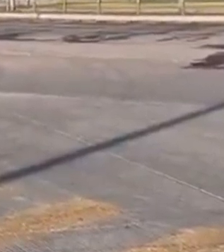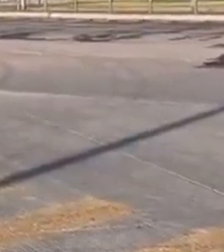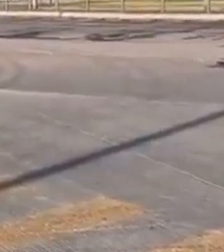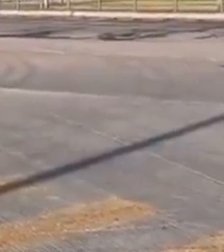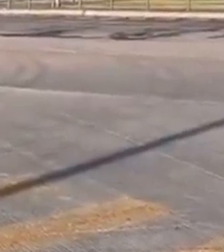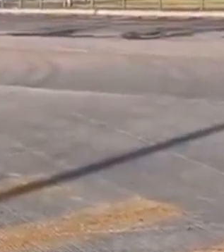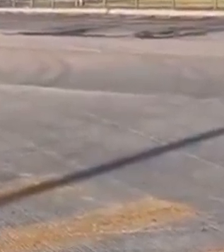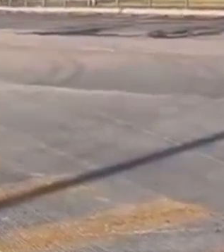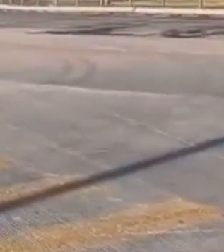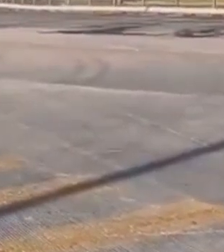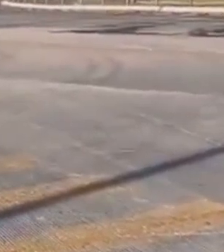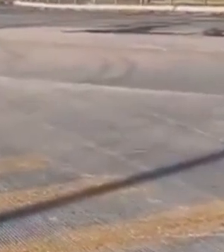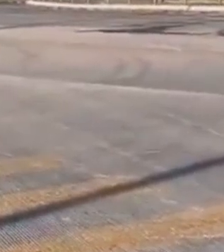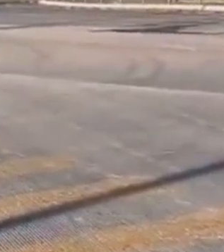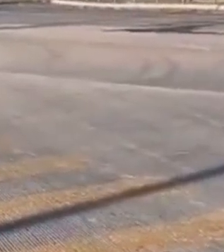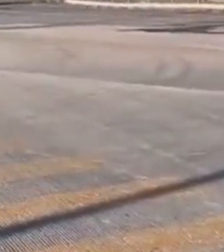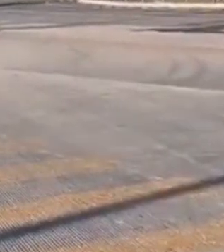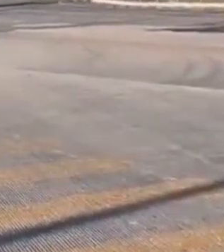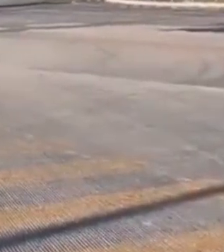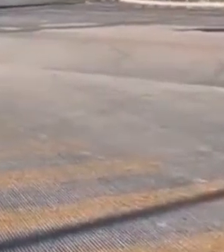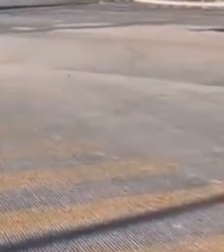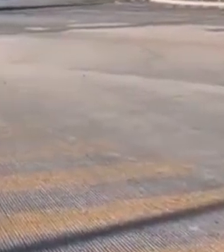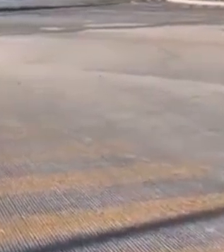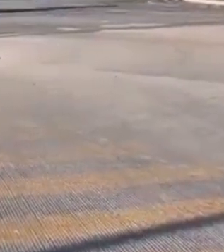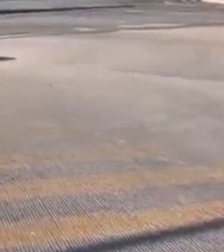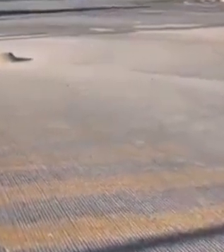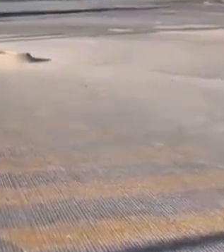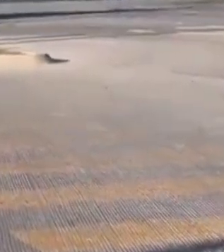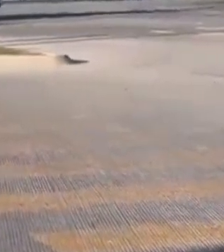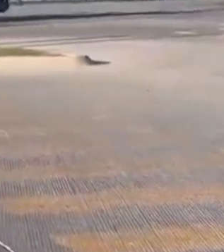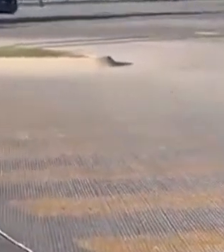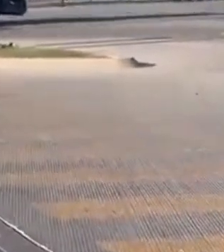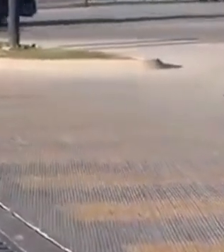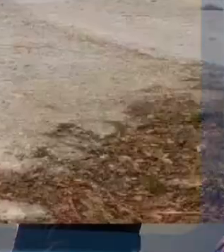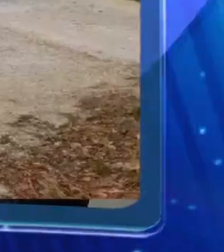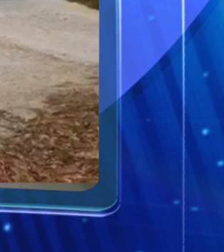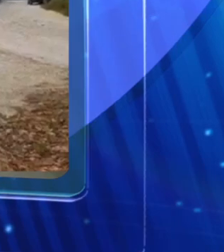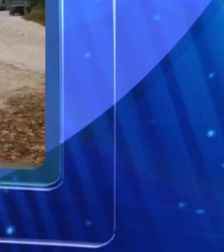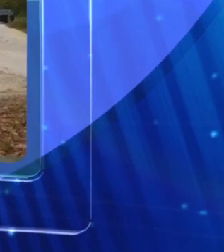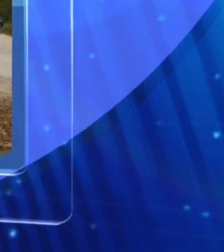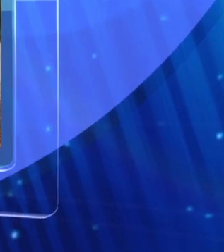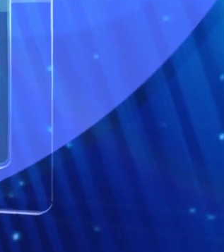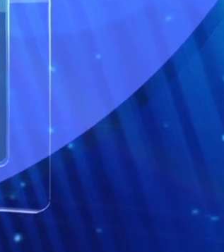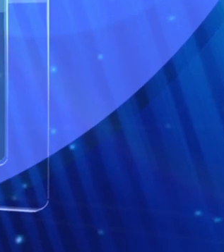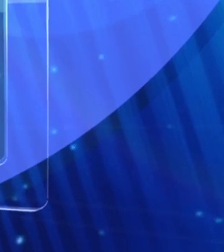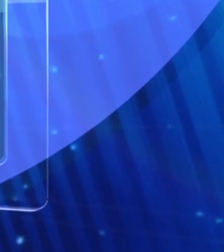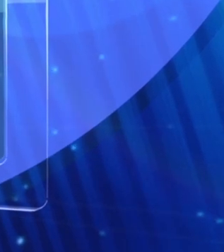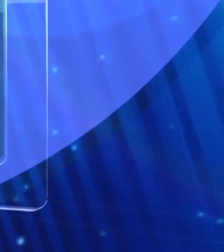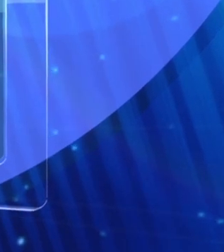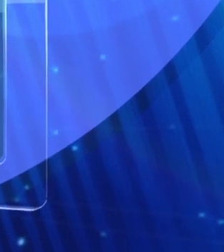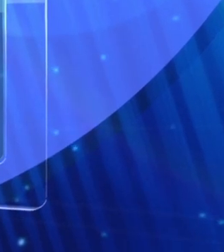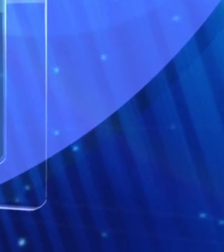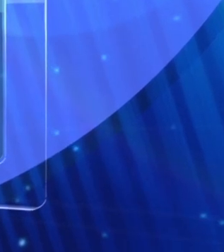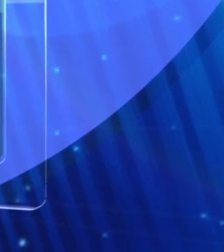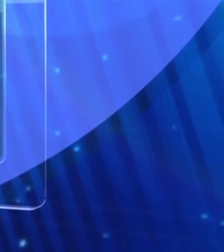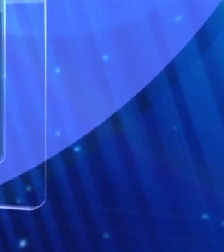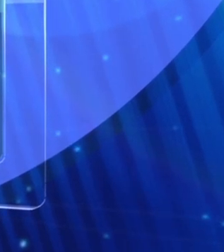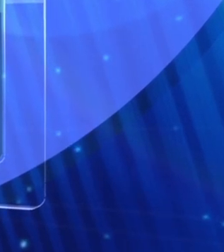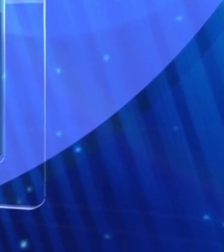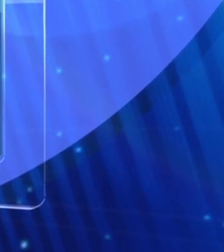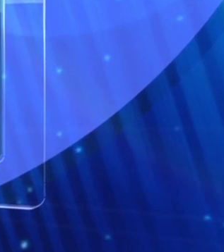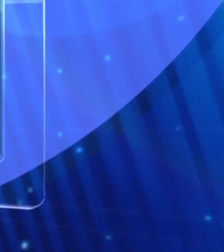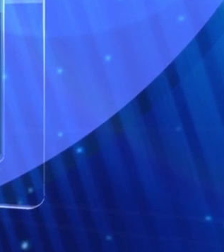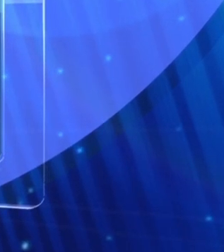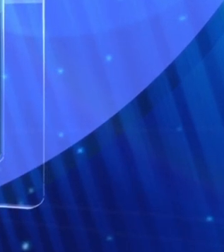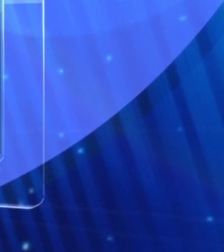Ya salieron, hoy salen 80 ingenieros